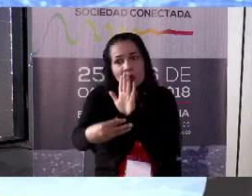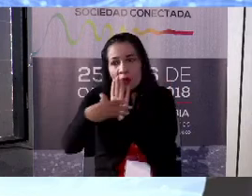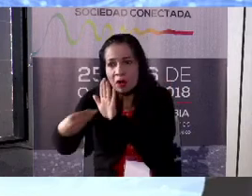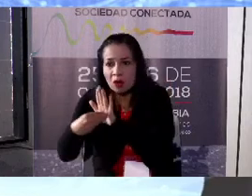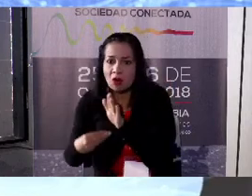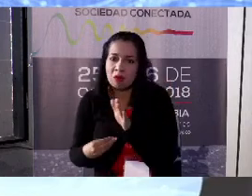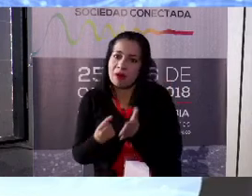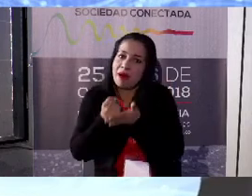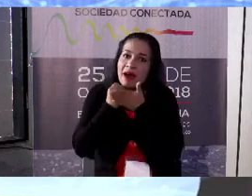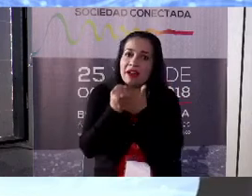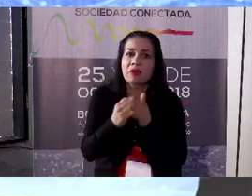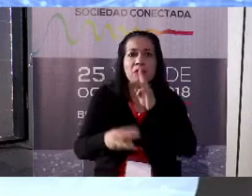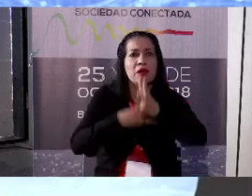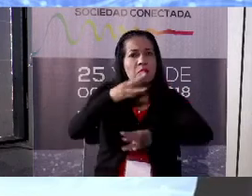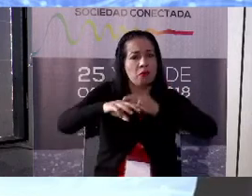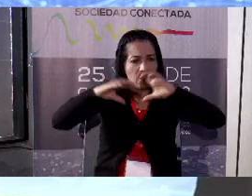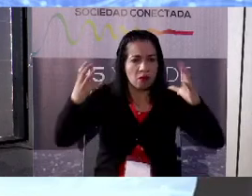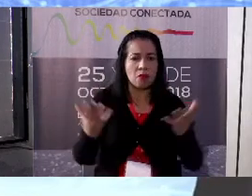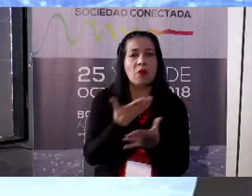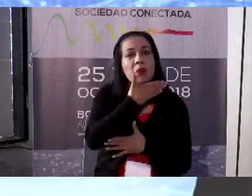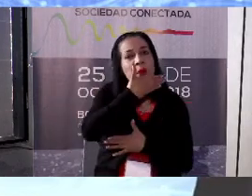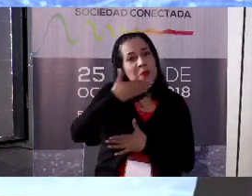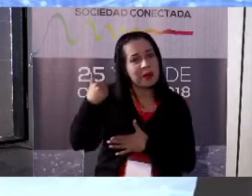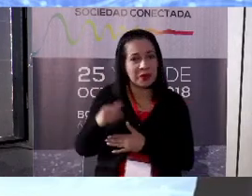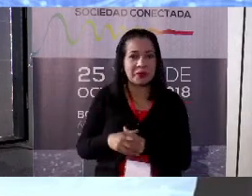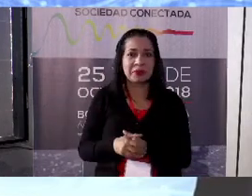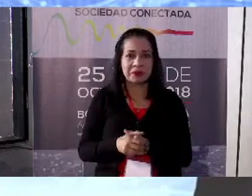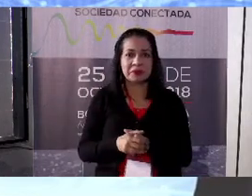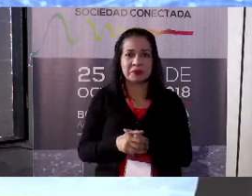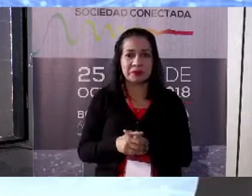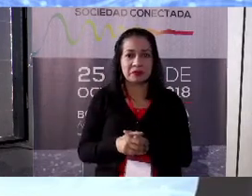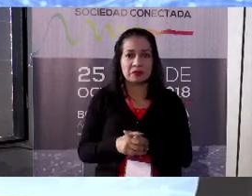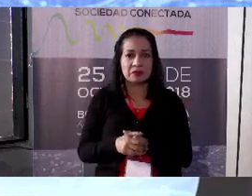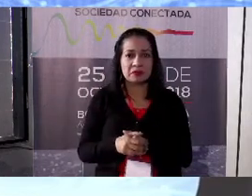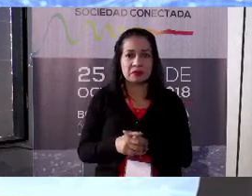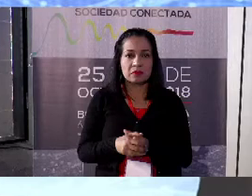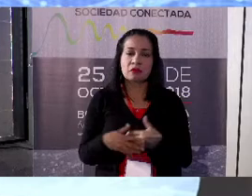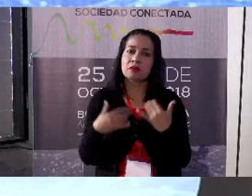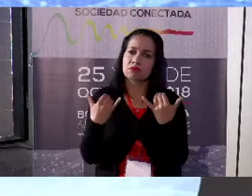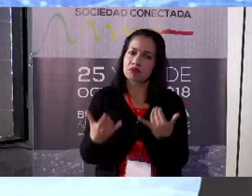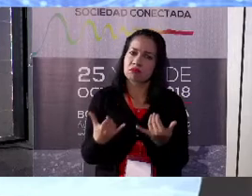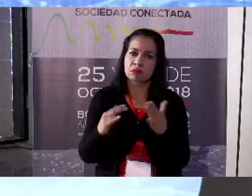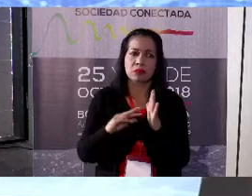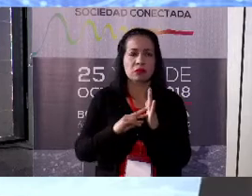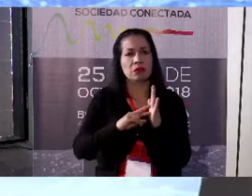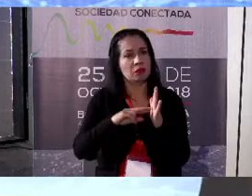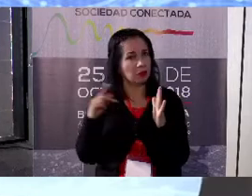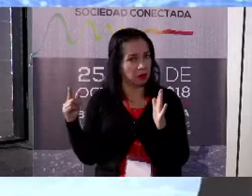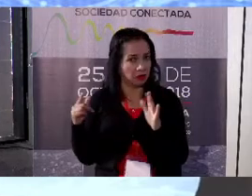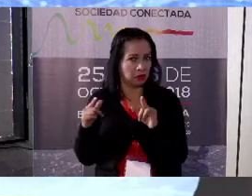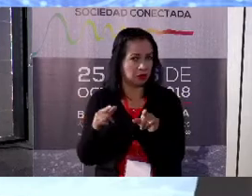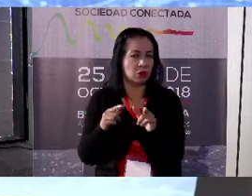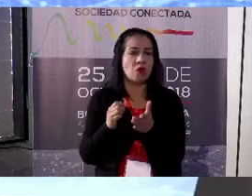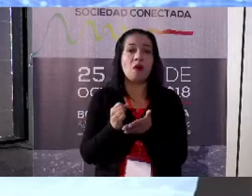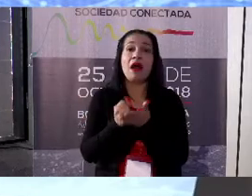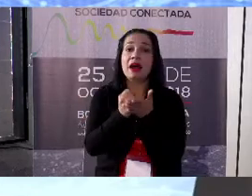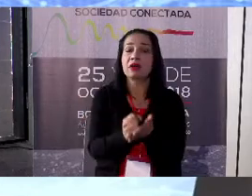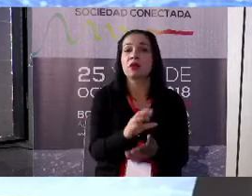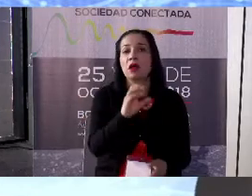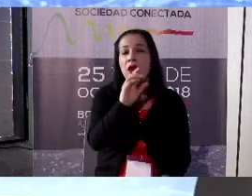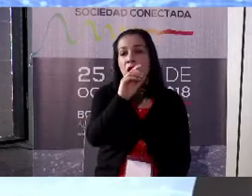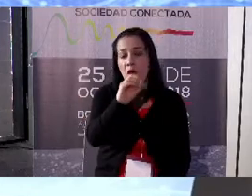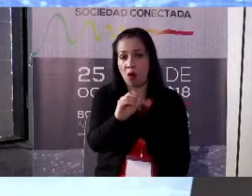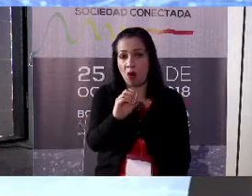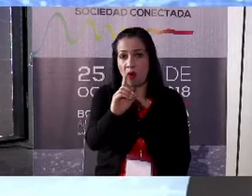tener un mundo mejor para todos Okay Cómo pueden las tecnologías ayudar a los ods estamos claros ya lo